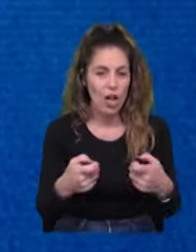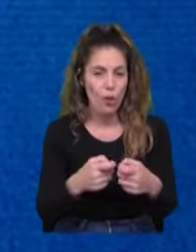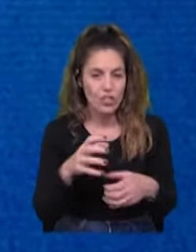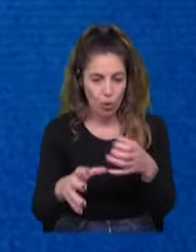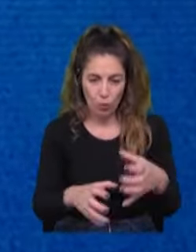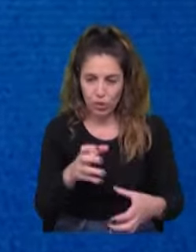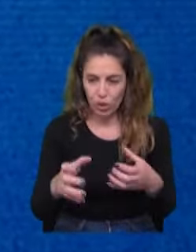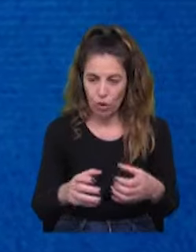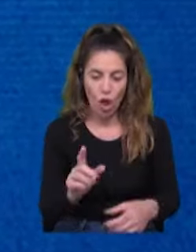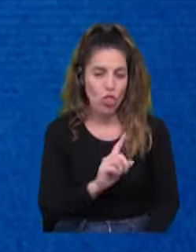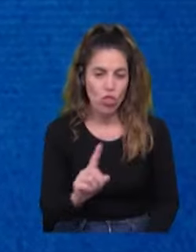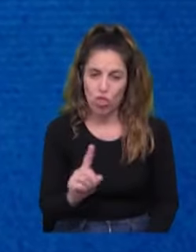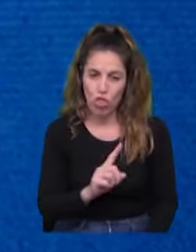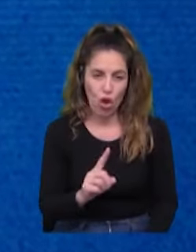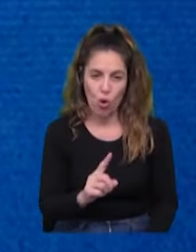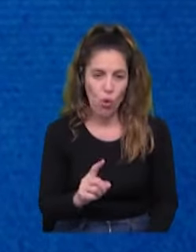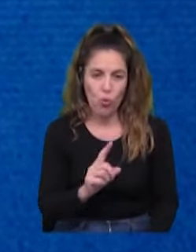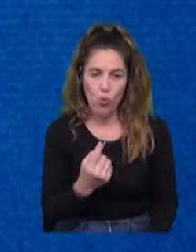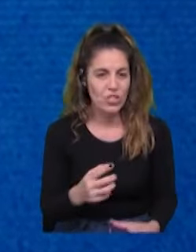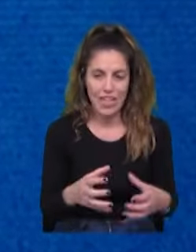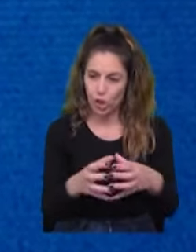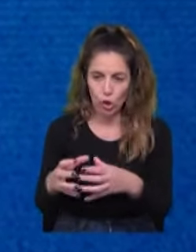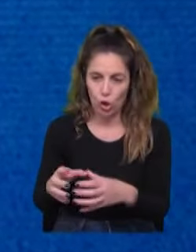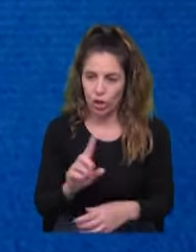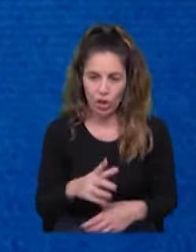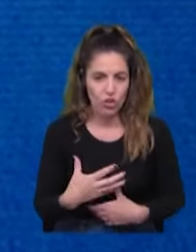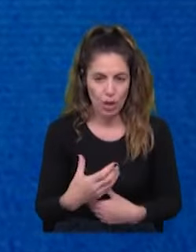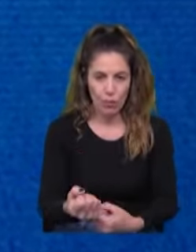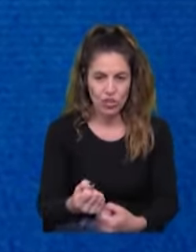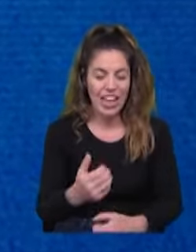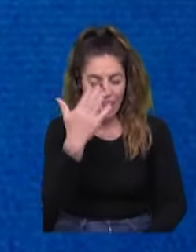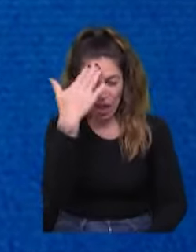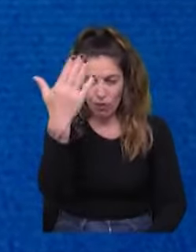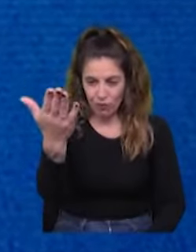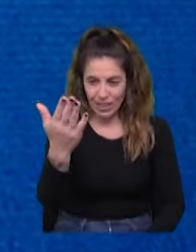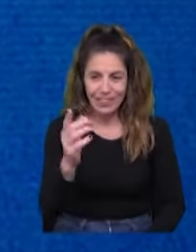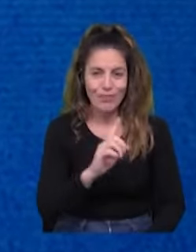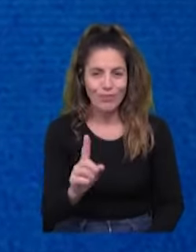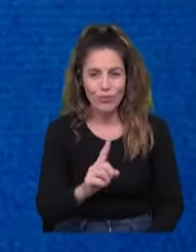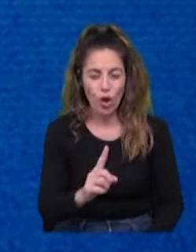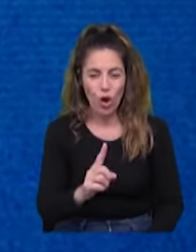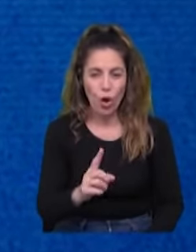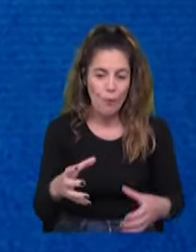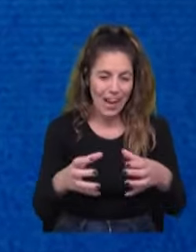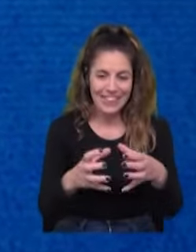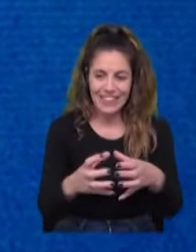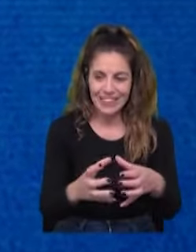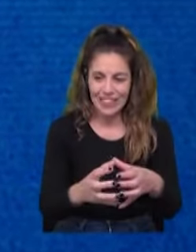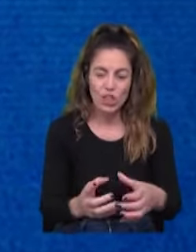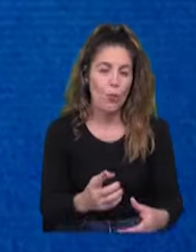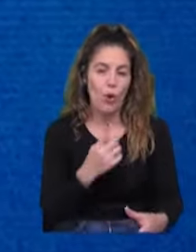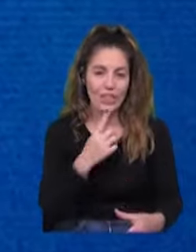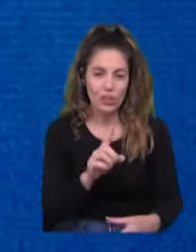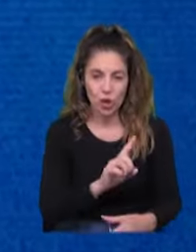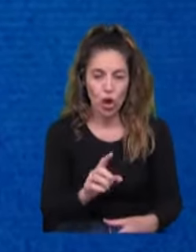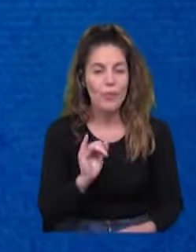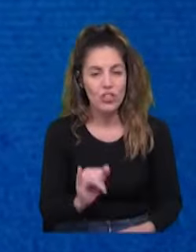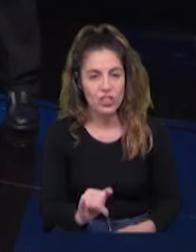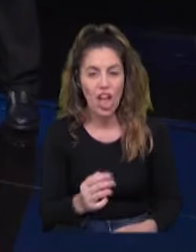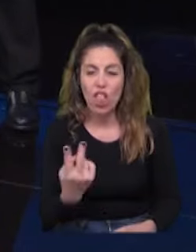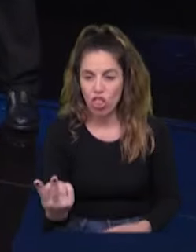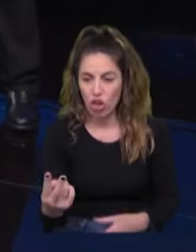multicolor no hay ningún sector que los apoye el frente amplio tampoco como partido político en su conjunto pero sí